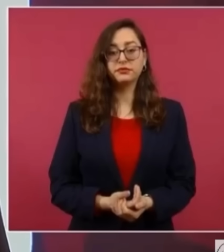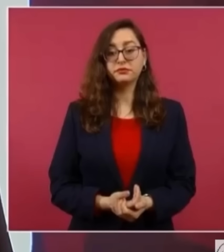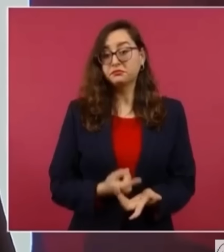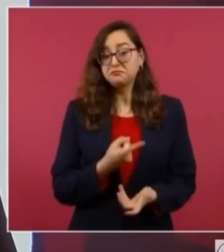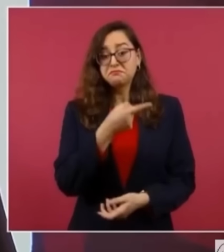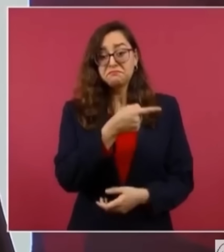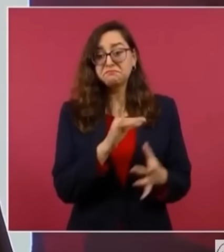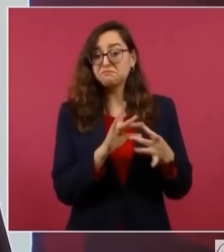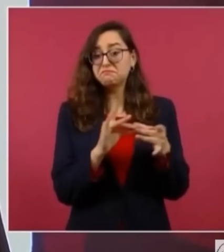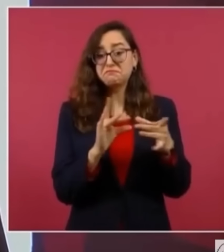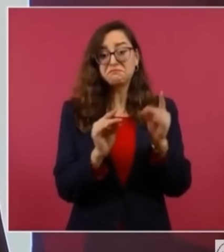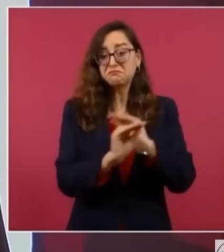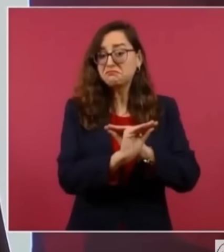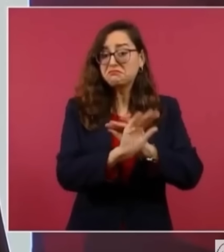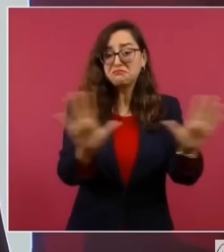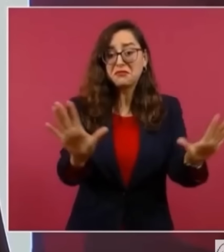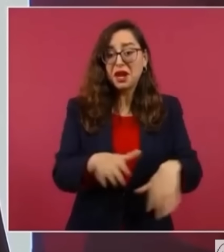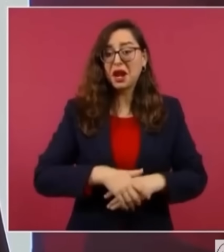Esto es